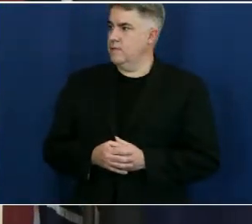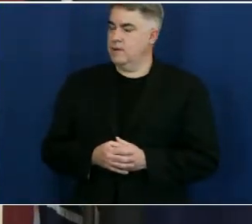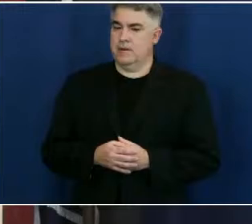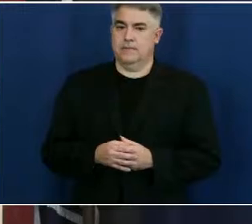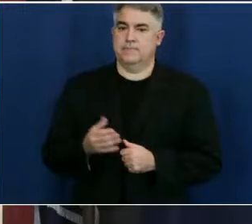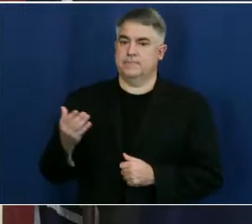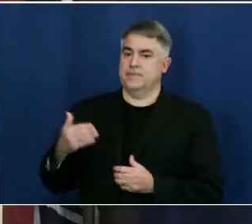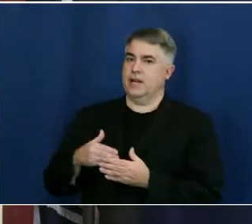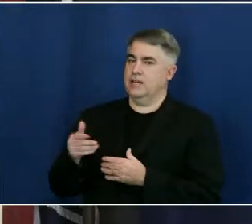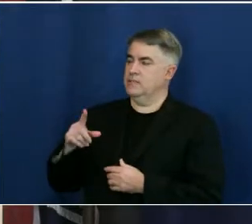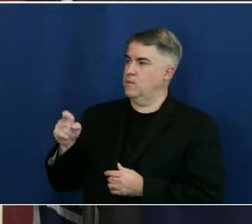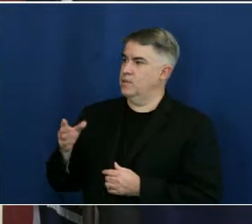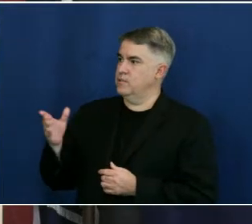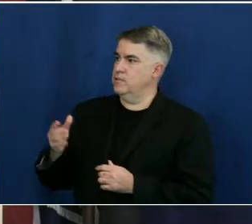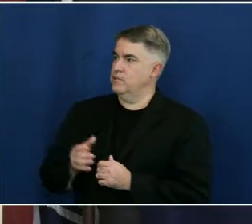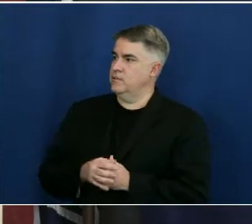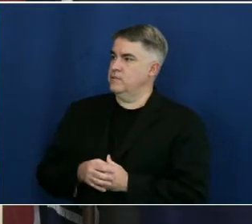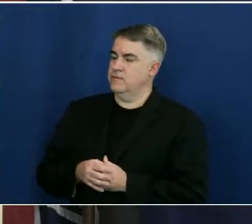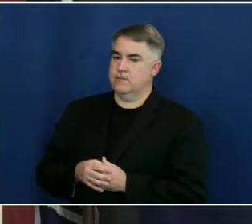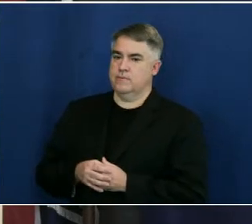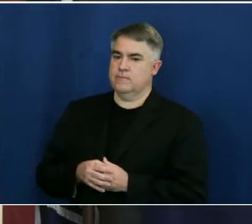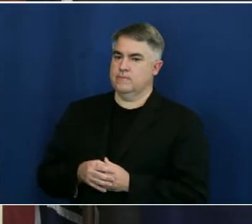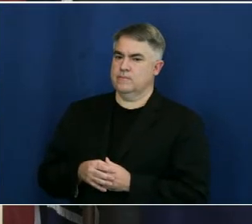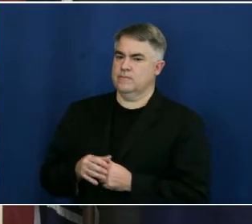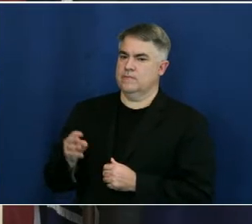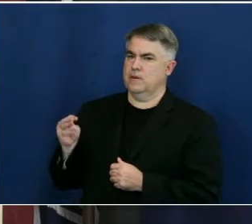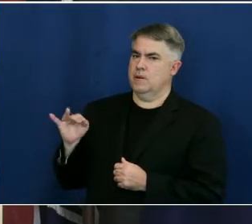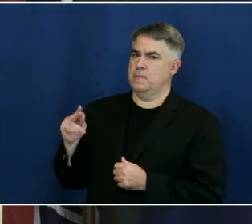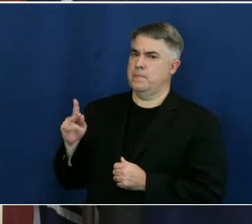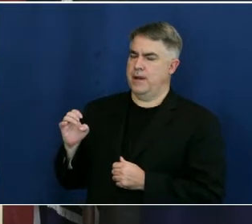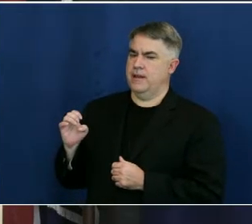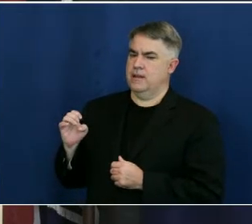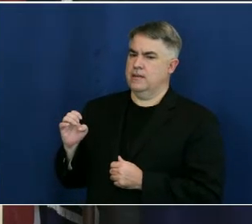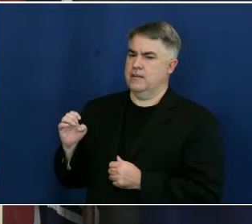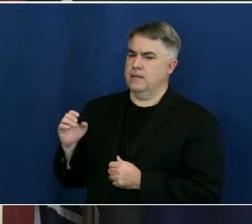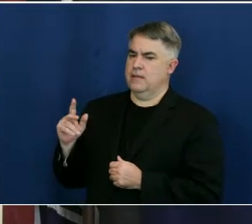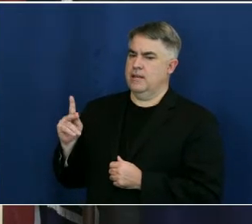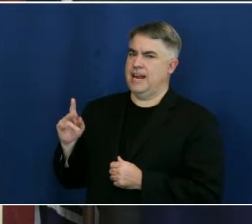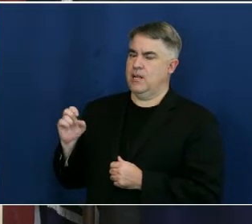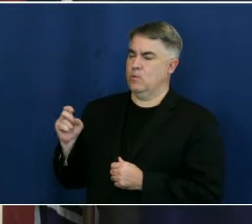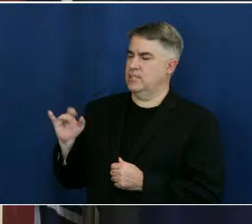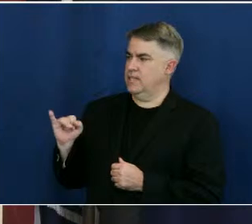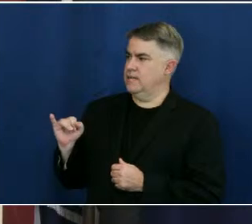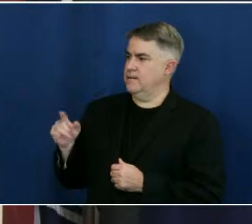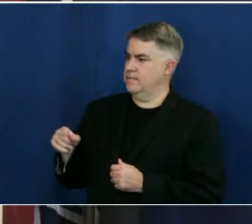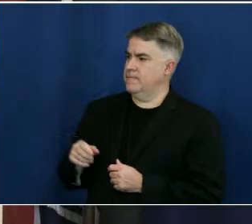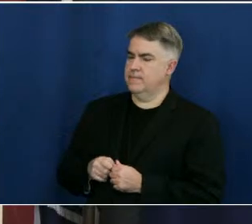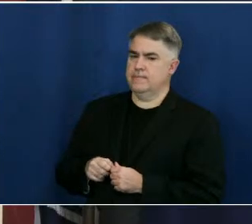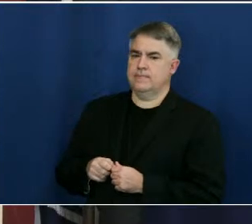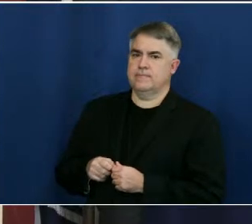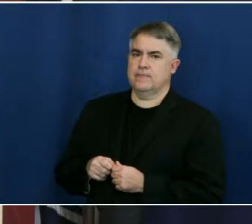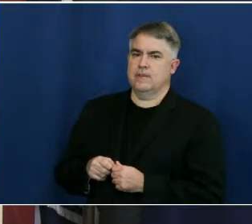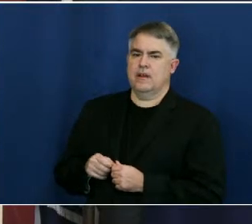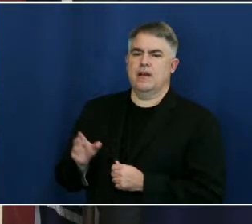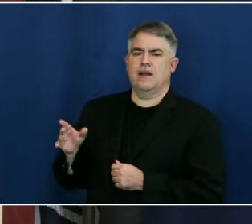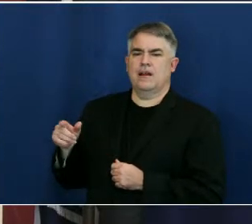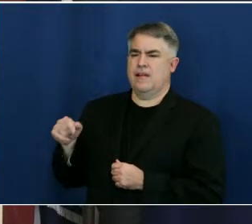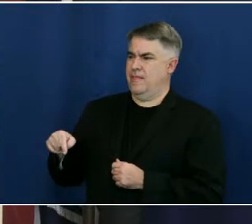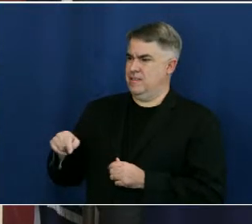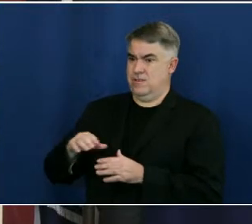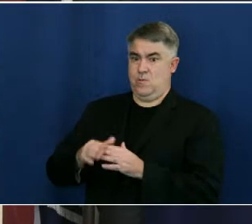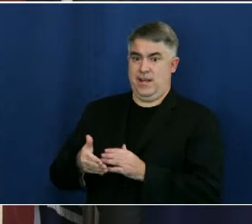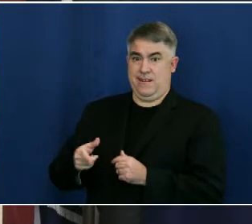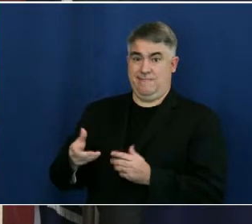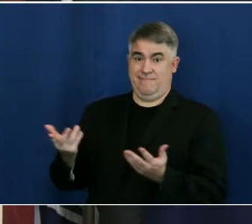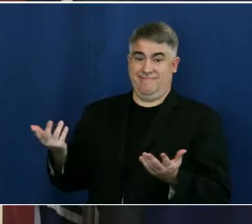Next question. This one is from Mike McKinnon with KUSI. This weekend, the country will see fans in the